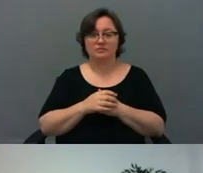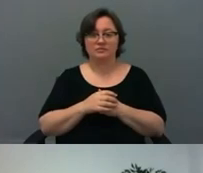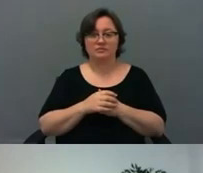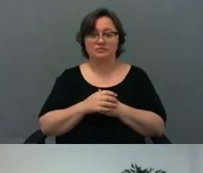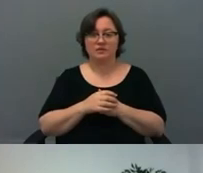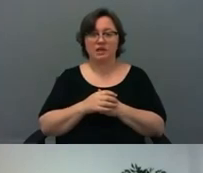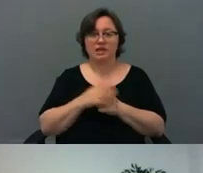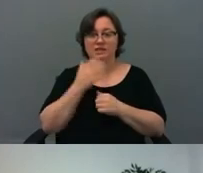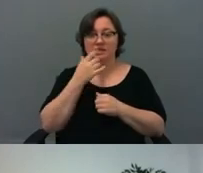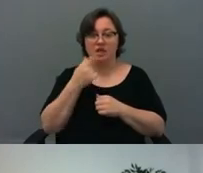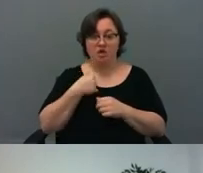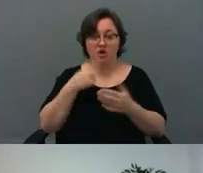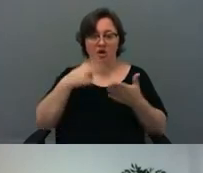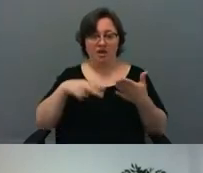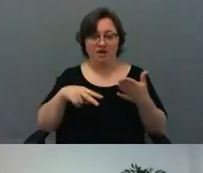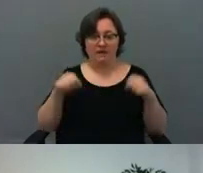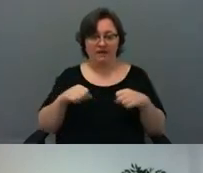Vale, si no las leo,